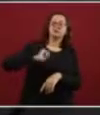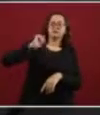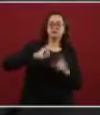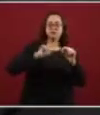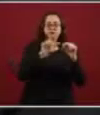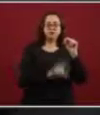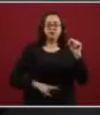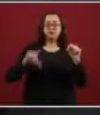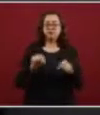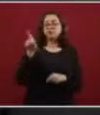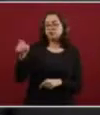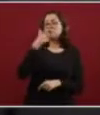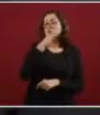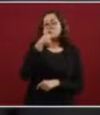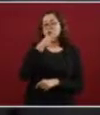Cortés